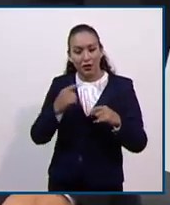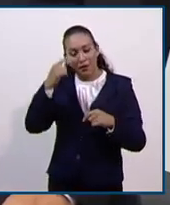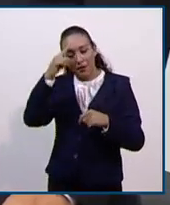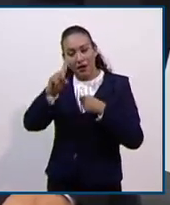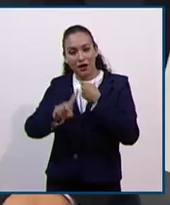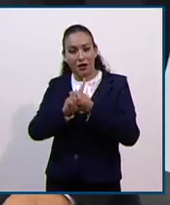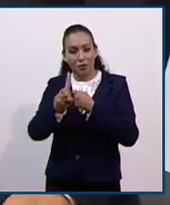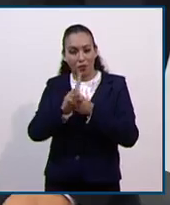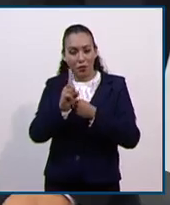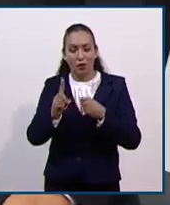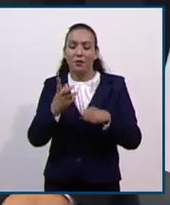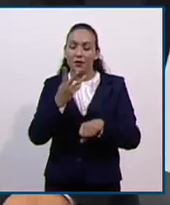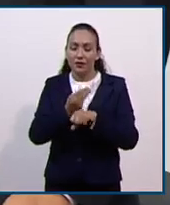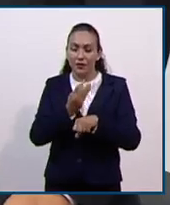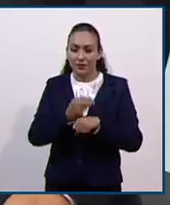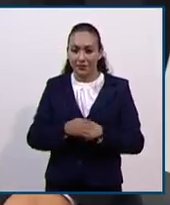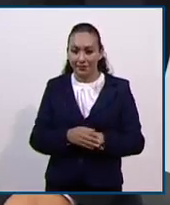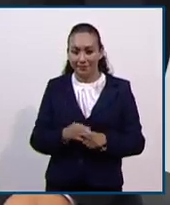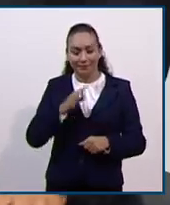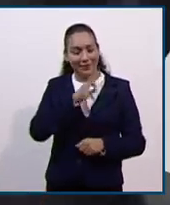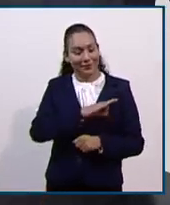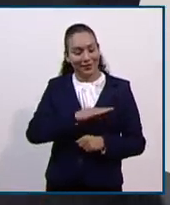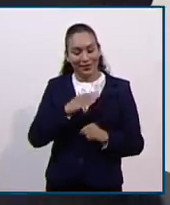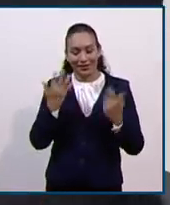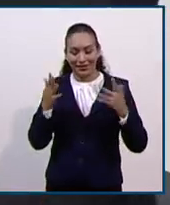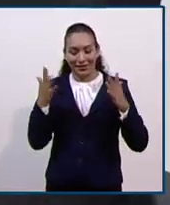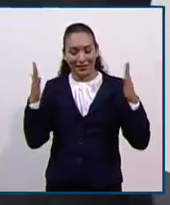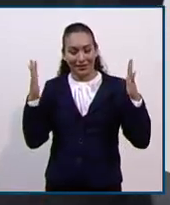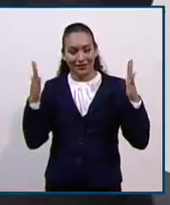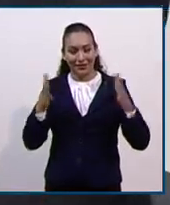Solución de Controversias. Muchas felicidades.